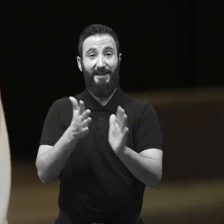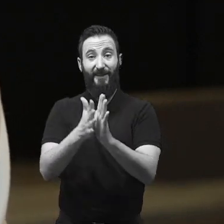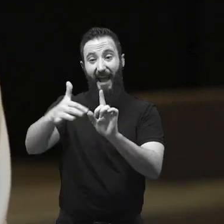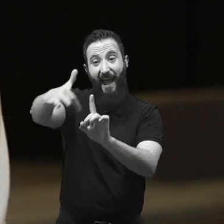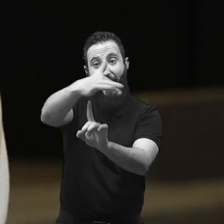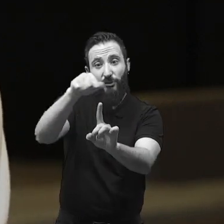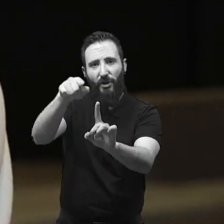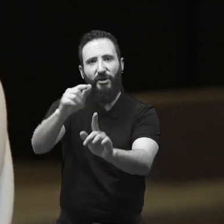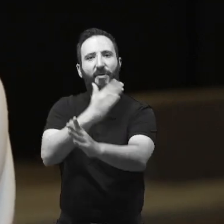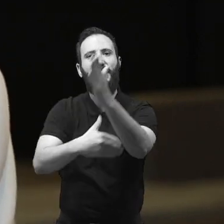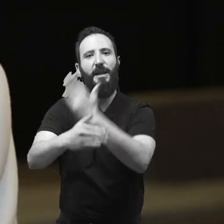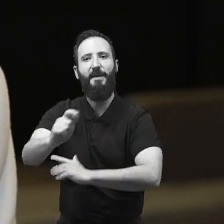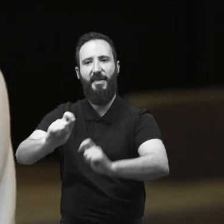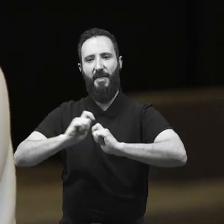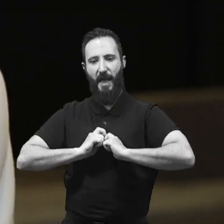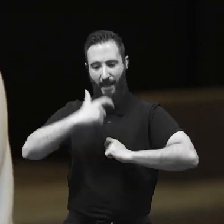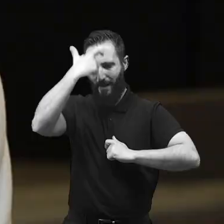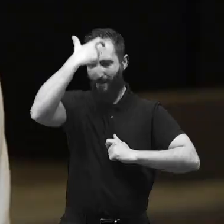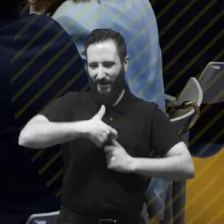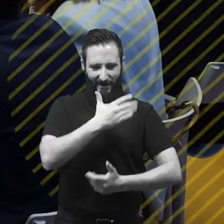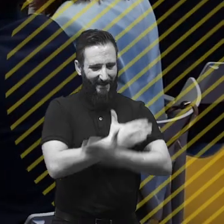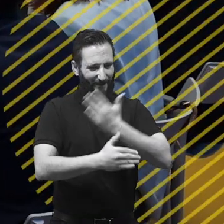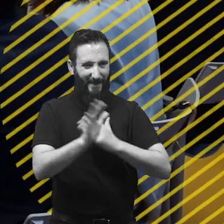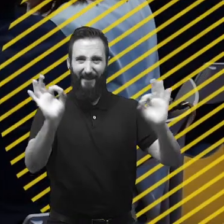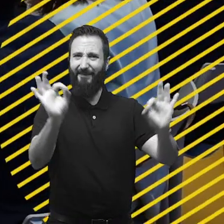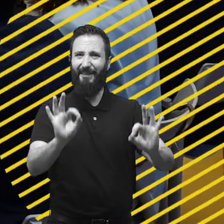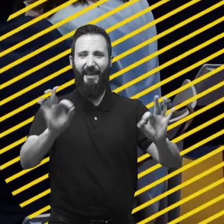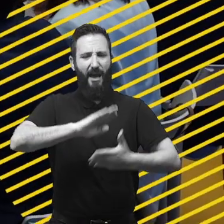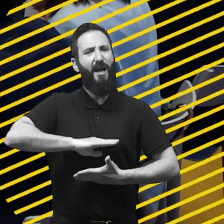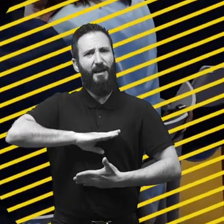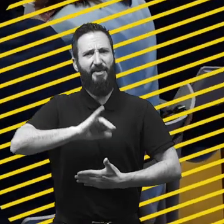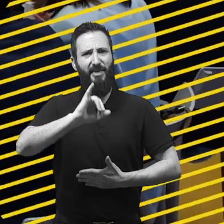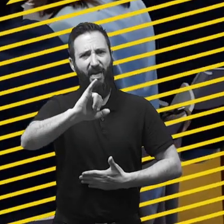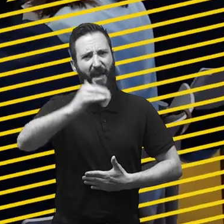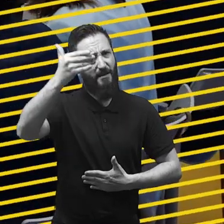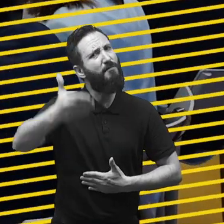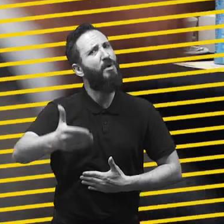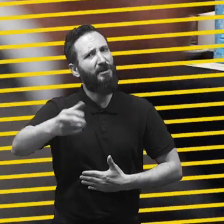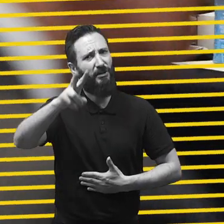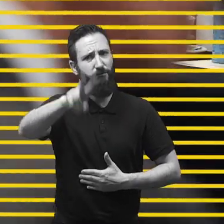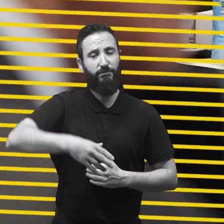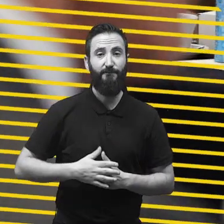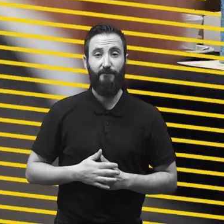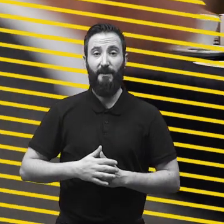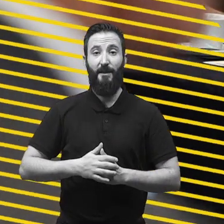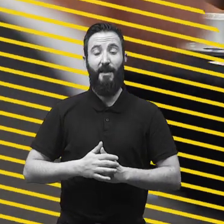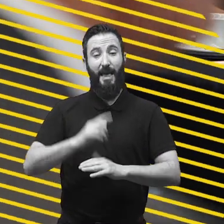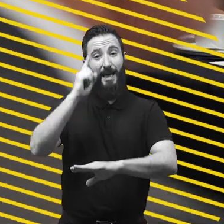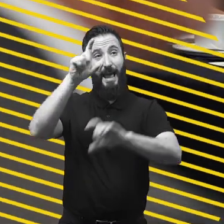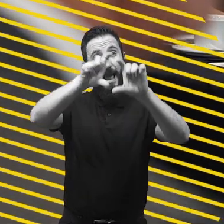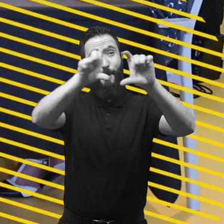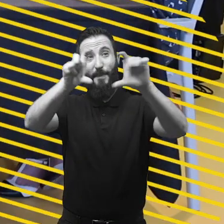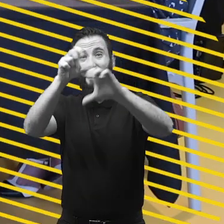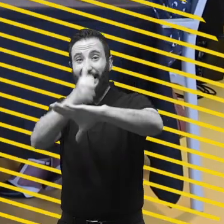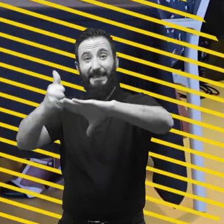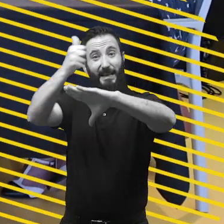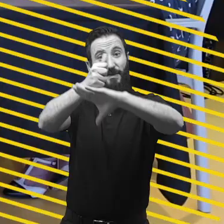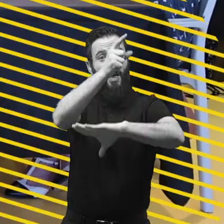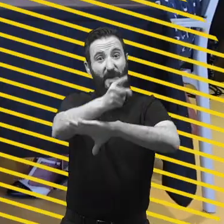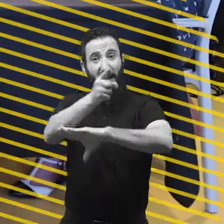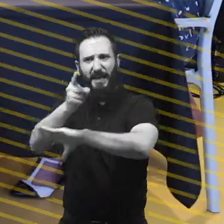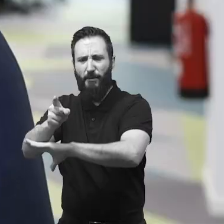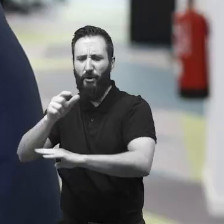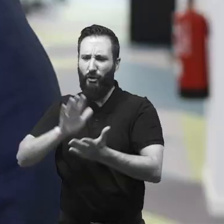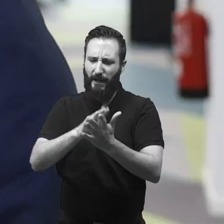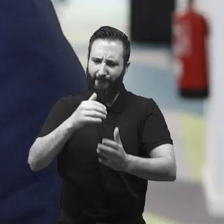entorno, pero no la persona, ¿no? Muy importante. Los directivos se han puesto en la piel de personas con discapacidad con este desayuno